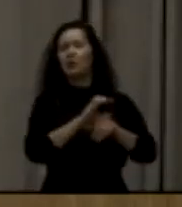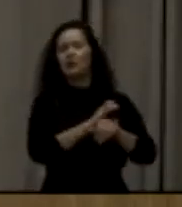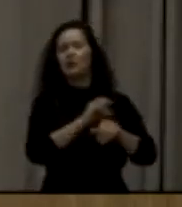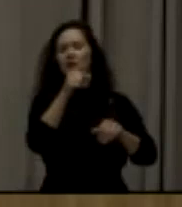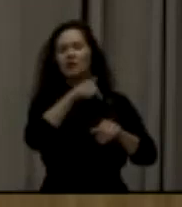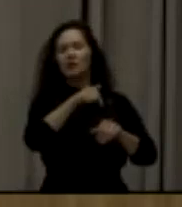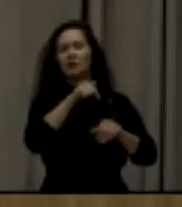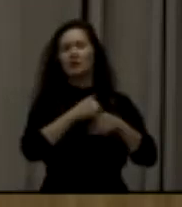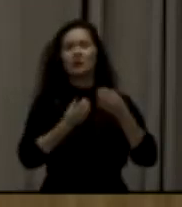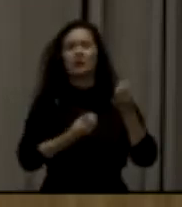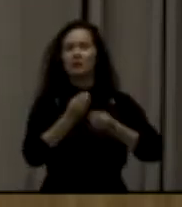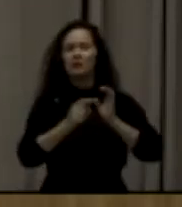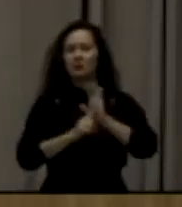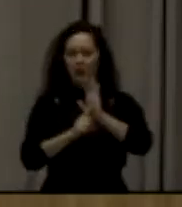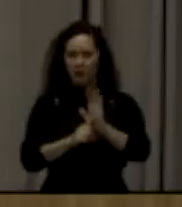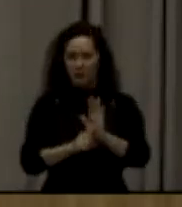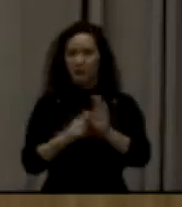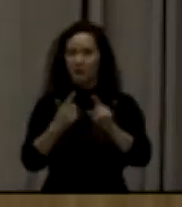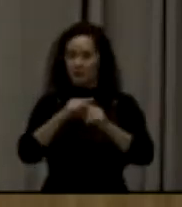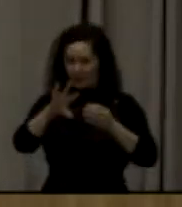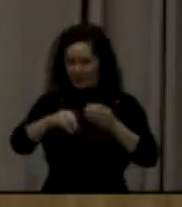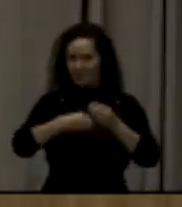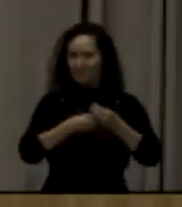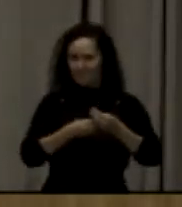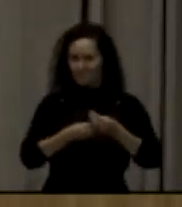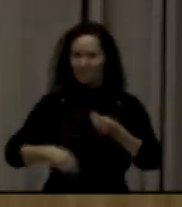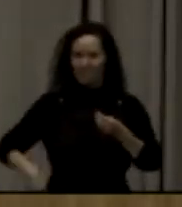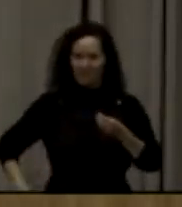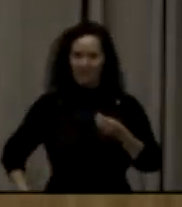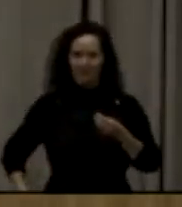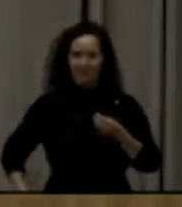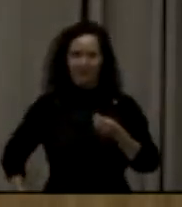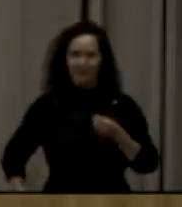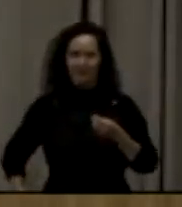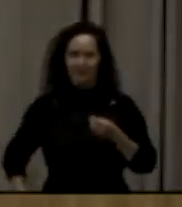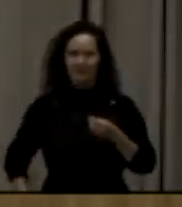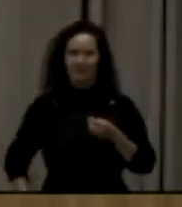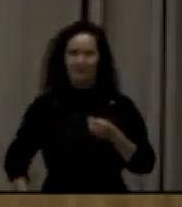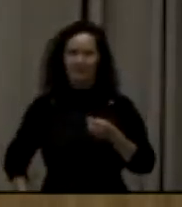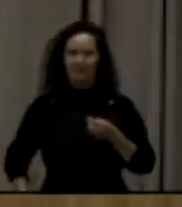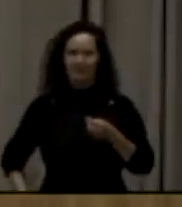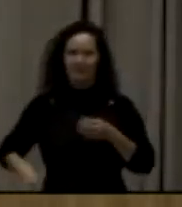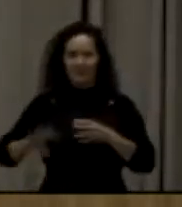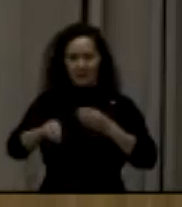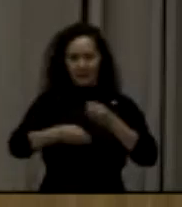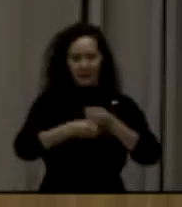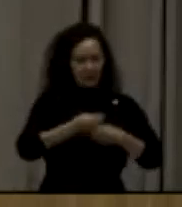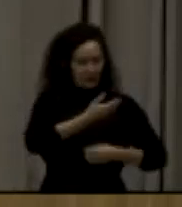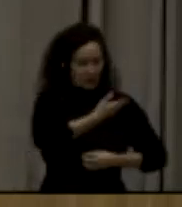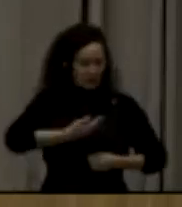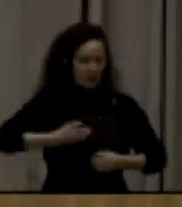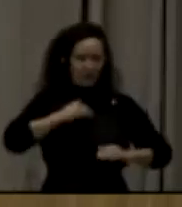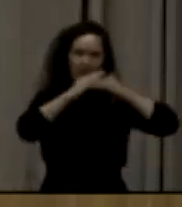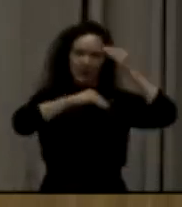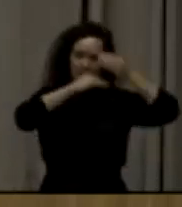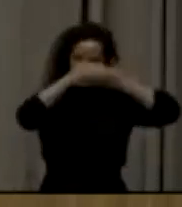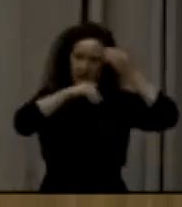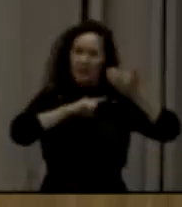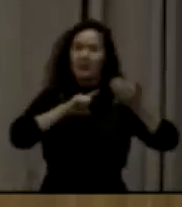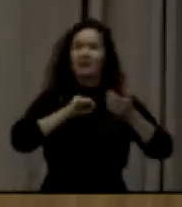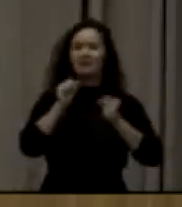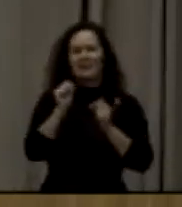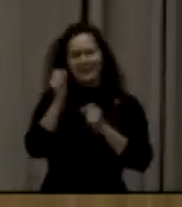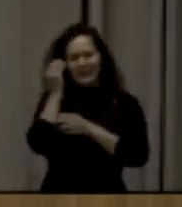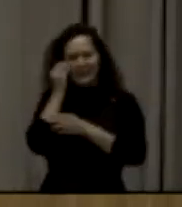hemos dado el debate porque incluso y lo decía Mario Hernández ayer porque Incluso en gobiernos progresistas nos ha costado tanto